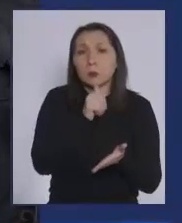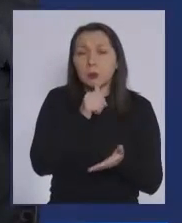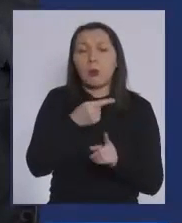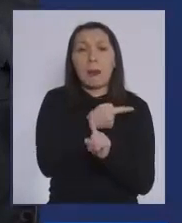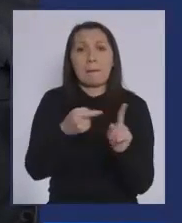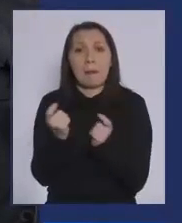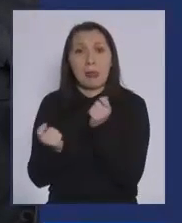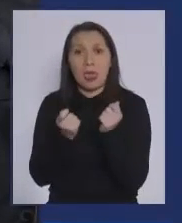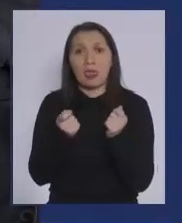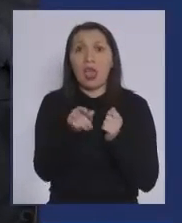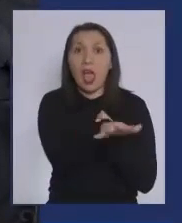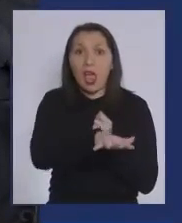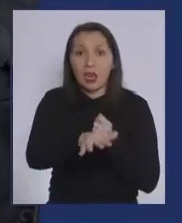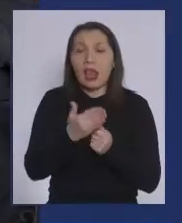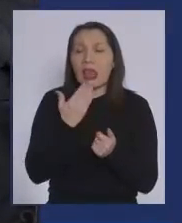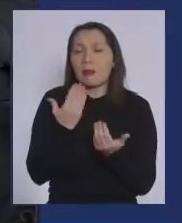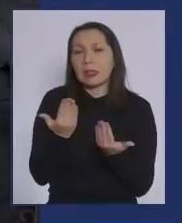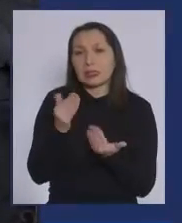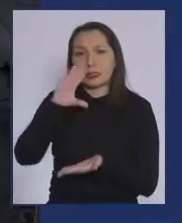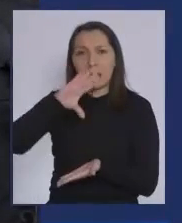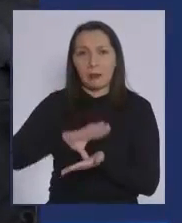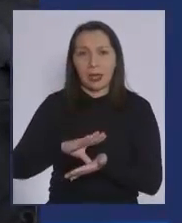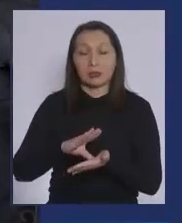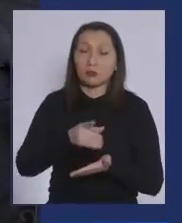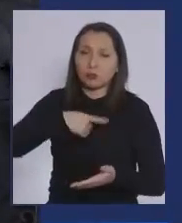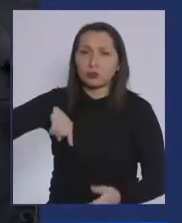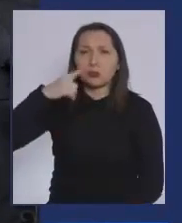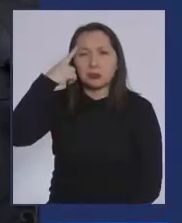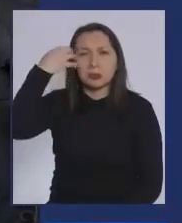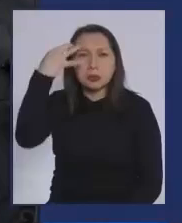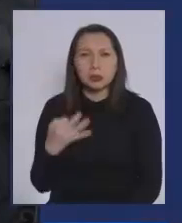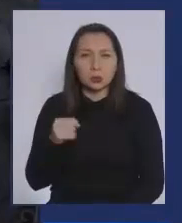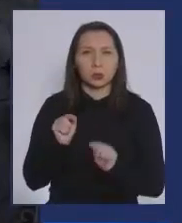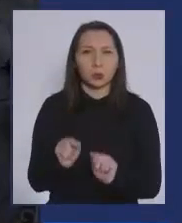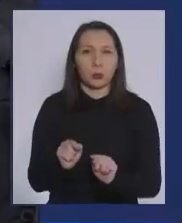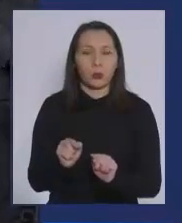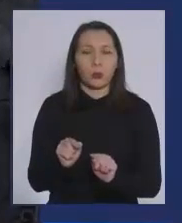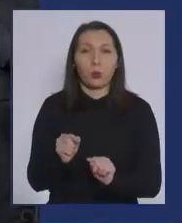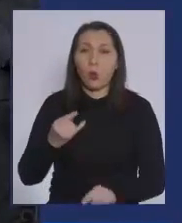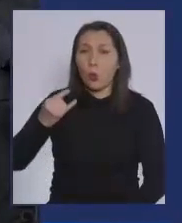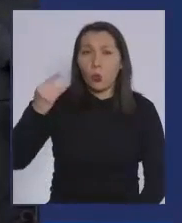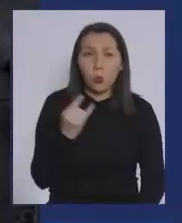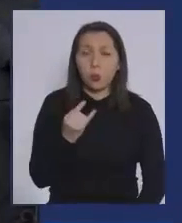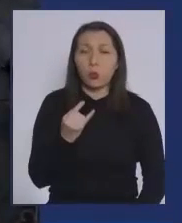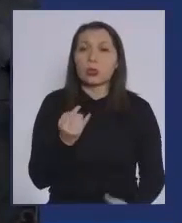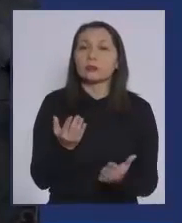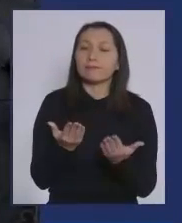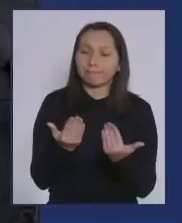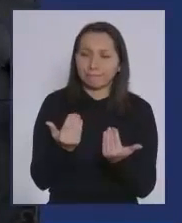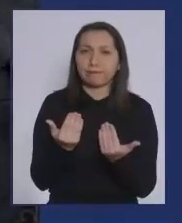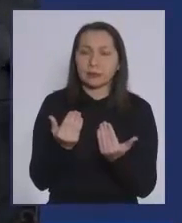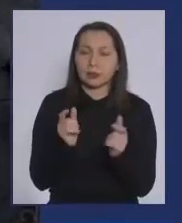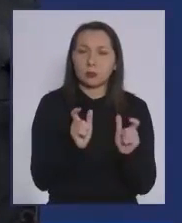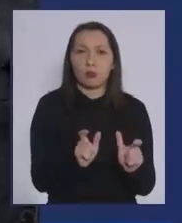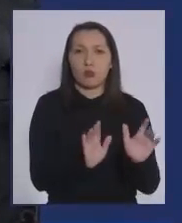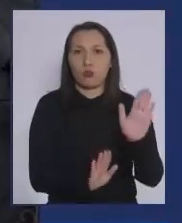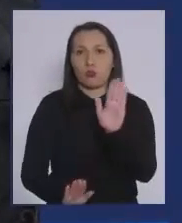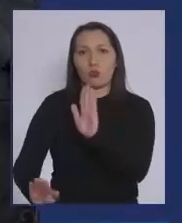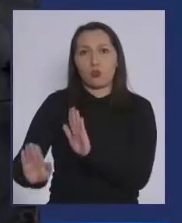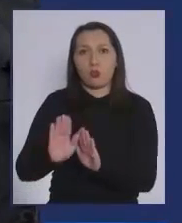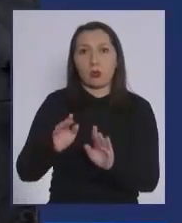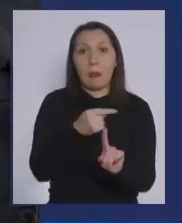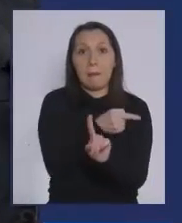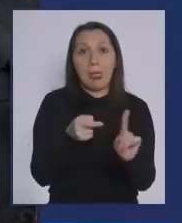necesitada de nuestro país estamos convencidos que la urgente y necesaria protección de